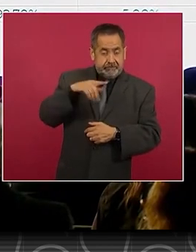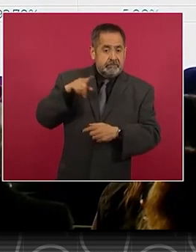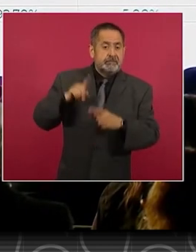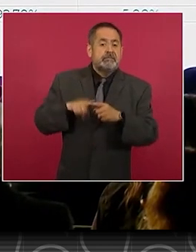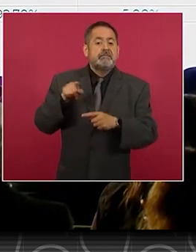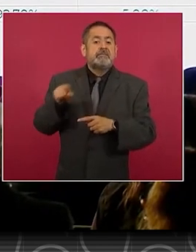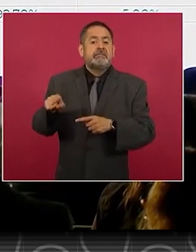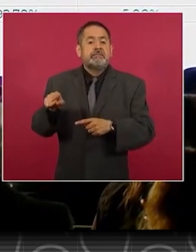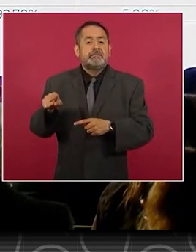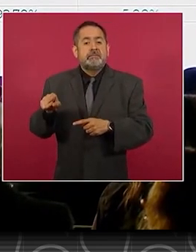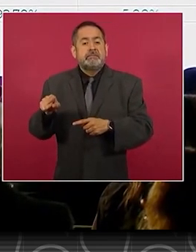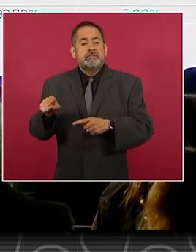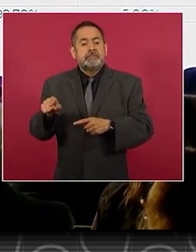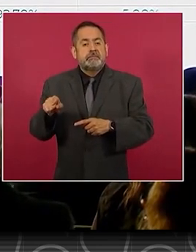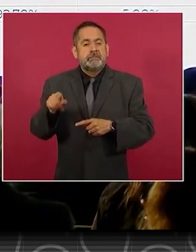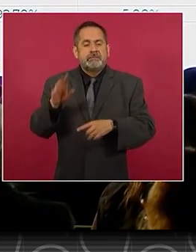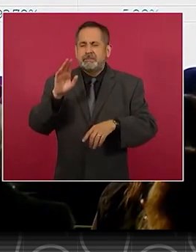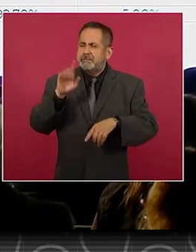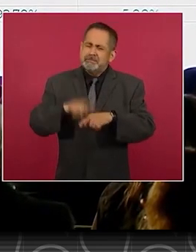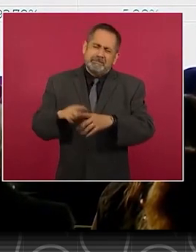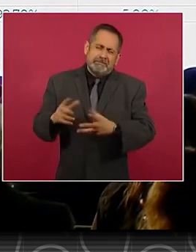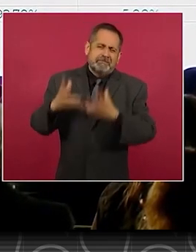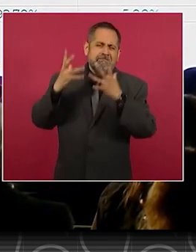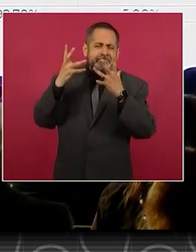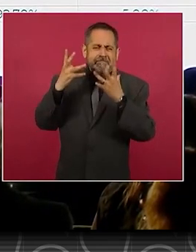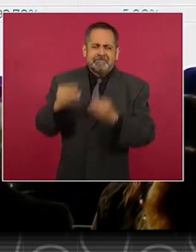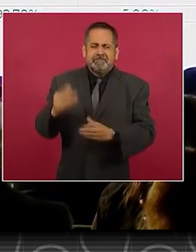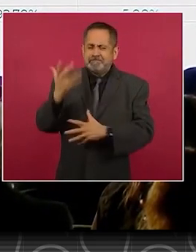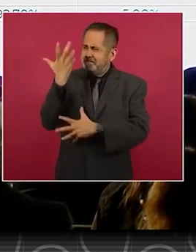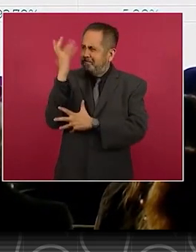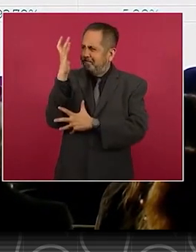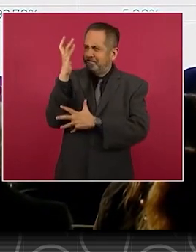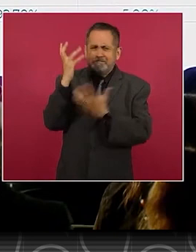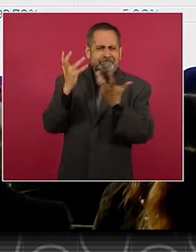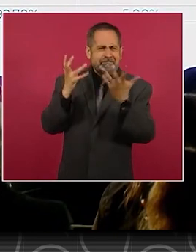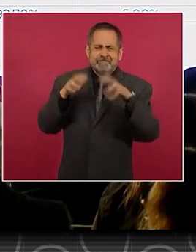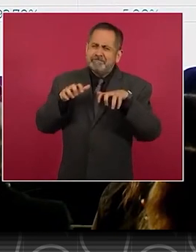más tropical de México,